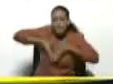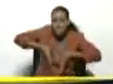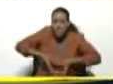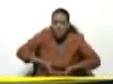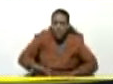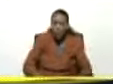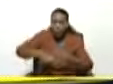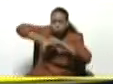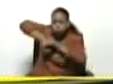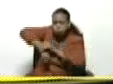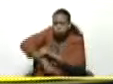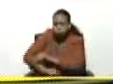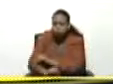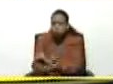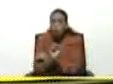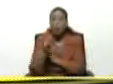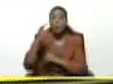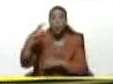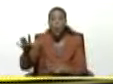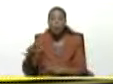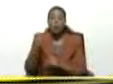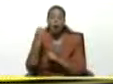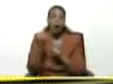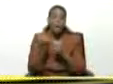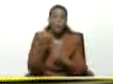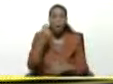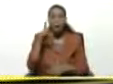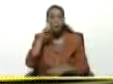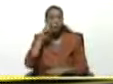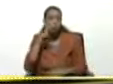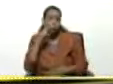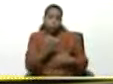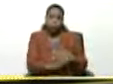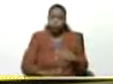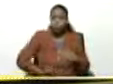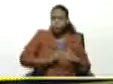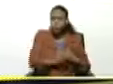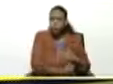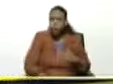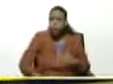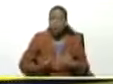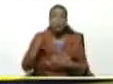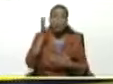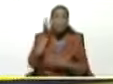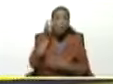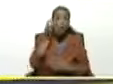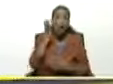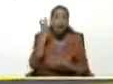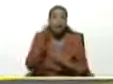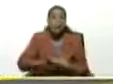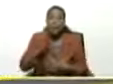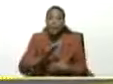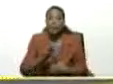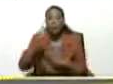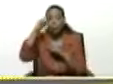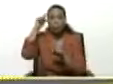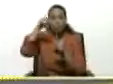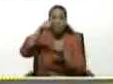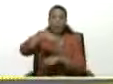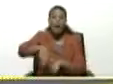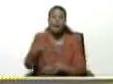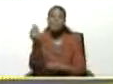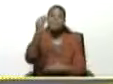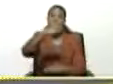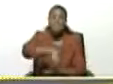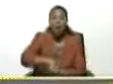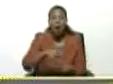incluyendo un eco un equipo de ecosonograma para hacerle el eco y control a nuestras pacientes nuestras gantes que son tan importantes presidente además